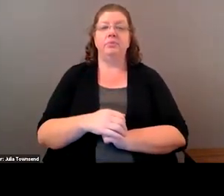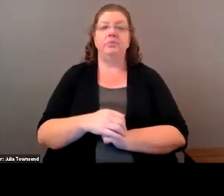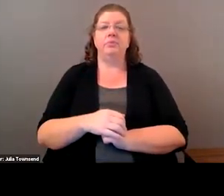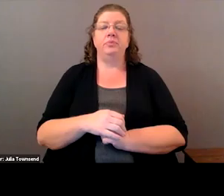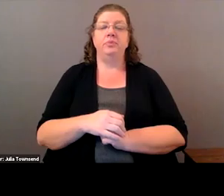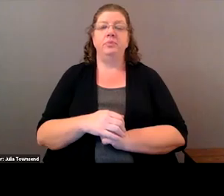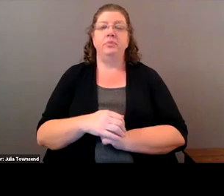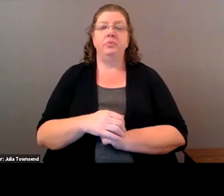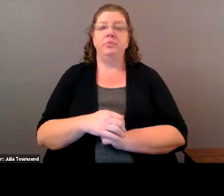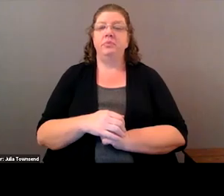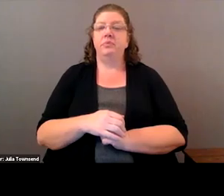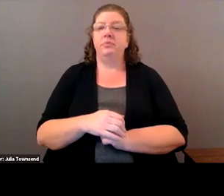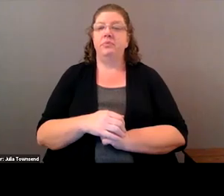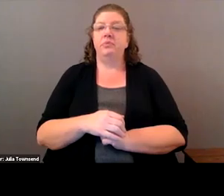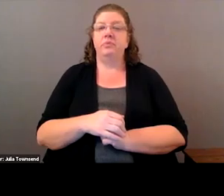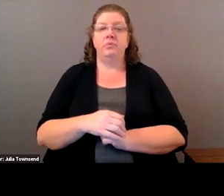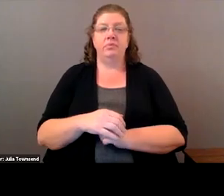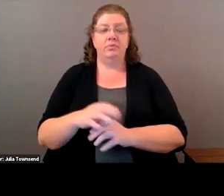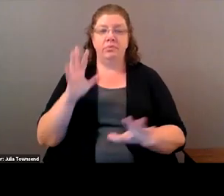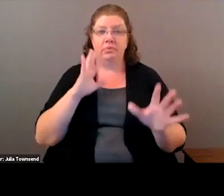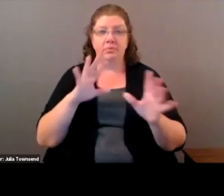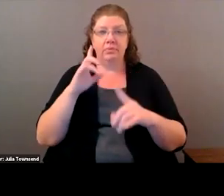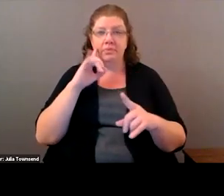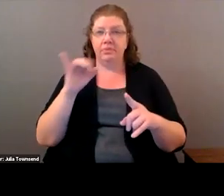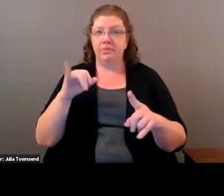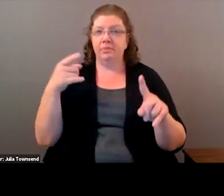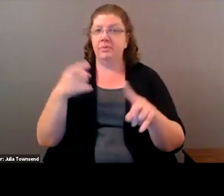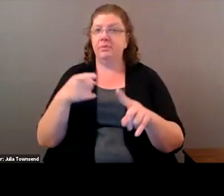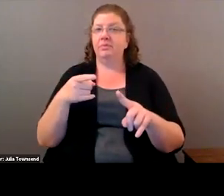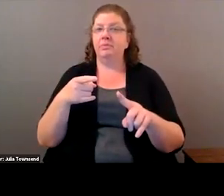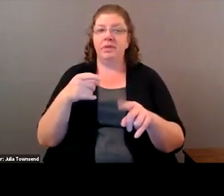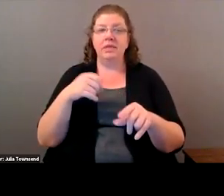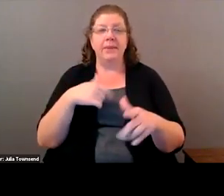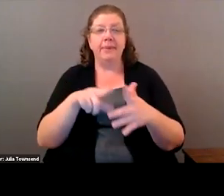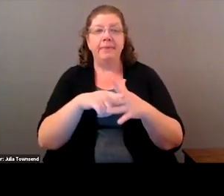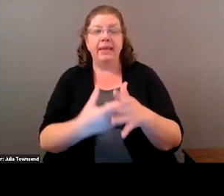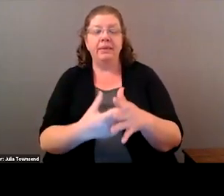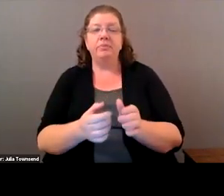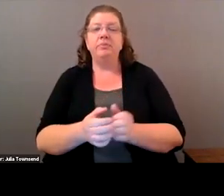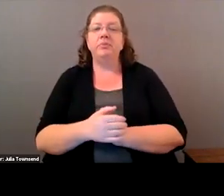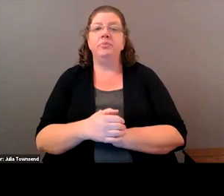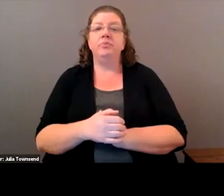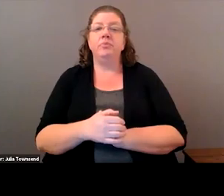el samhain y así me dijeron si adelante